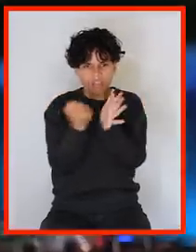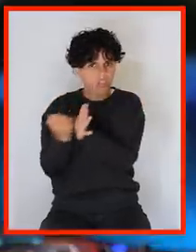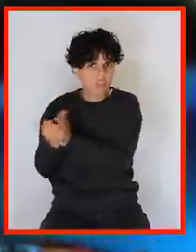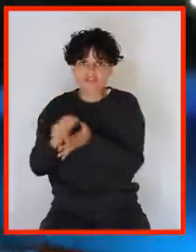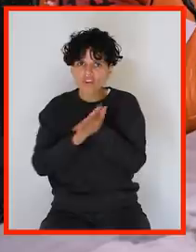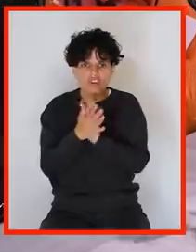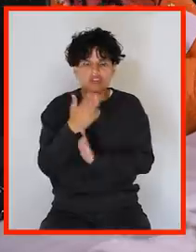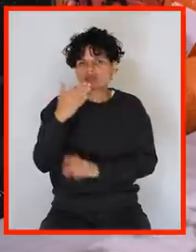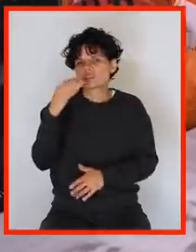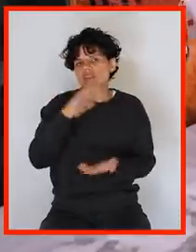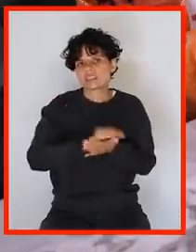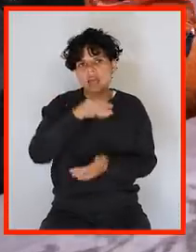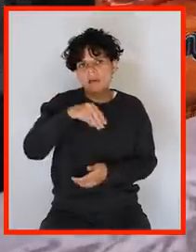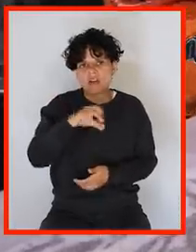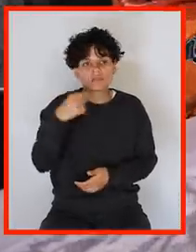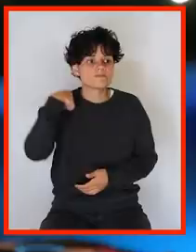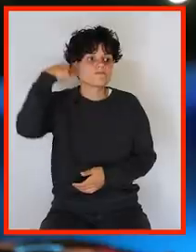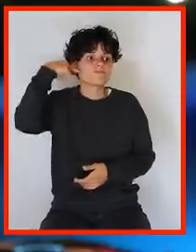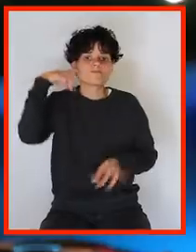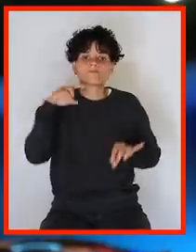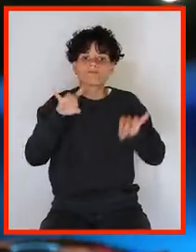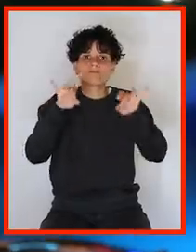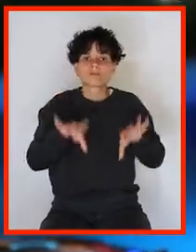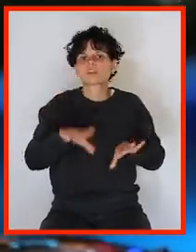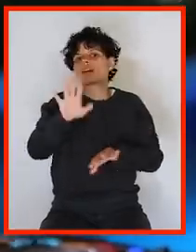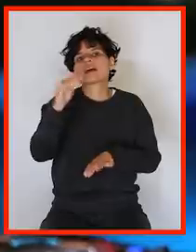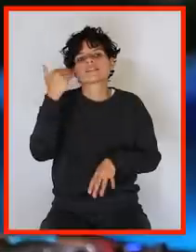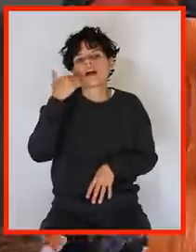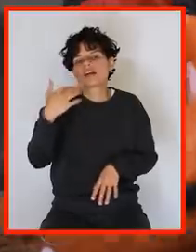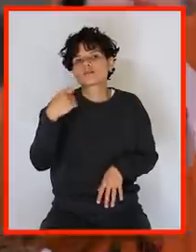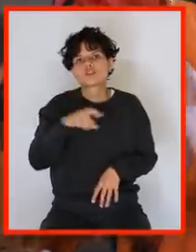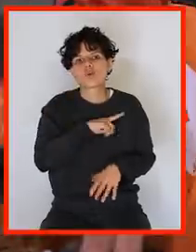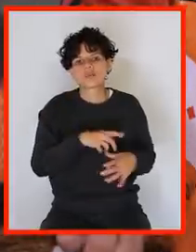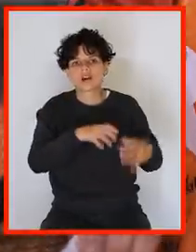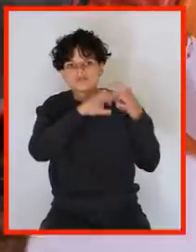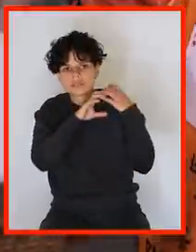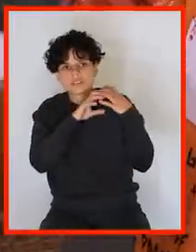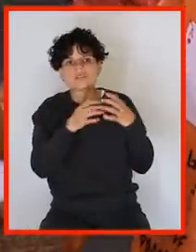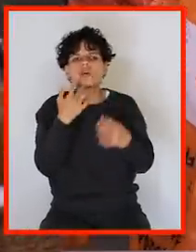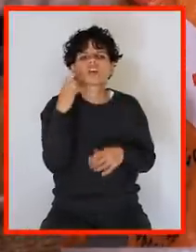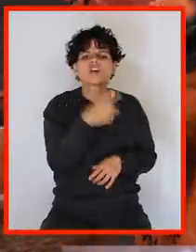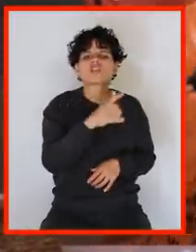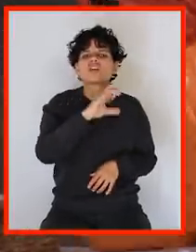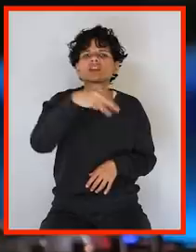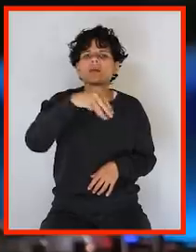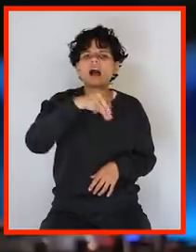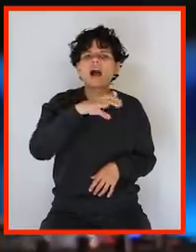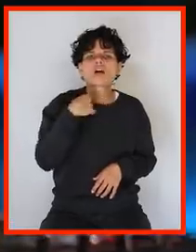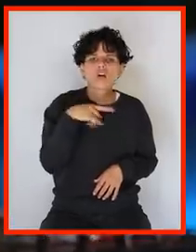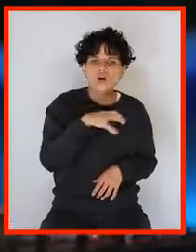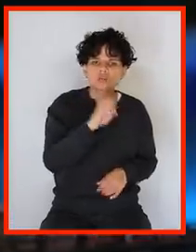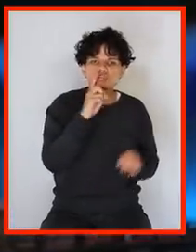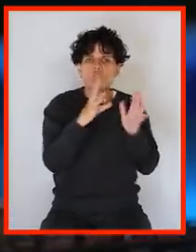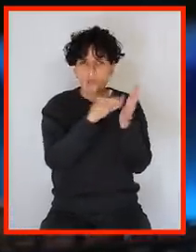retroceder, pues, bueno. Y me quedé así para siempre, pues, ya como que es como una cruz que cargo. Ah, pero te copiaron otros que se pusieron chamaco igual, chamaquito.